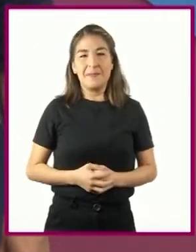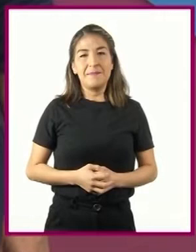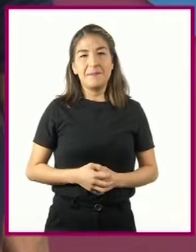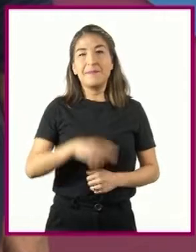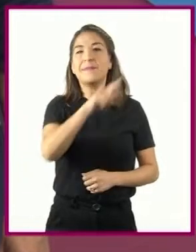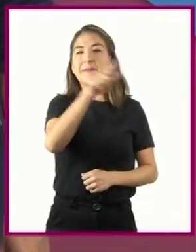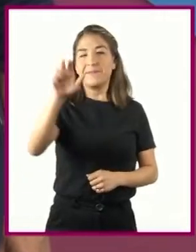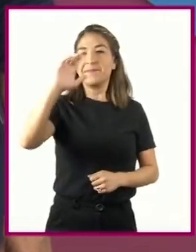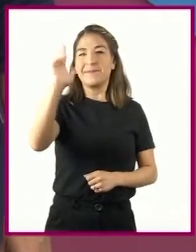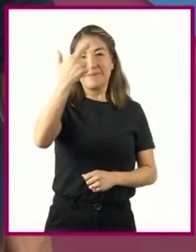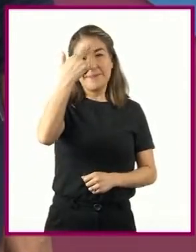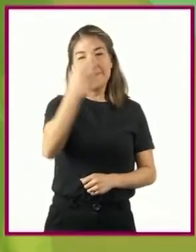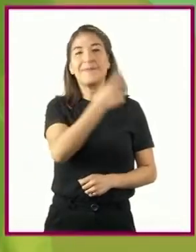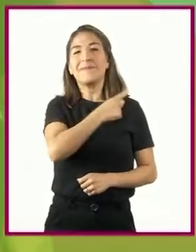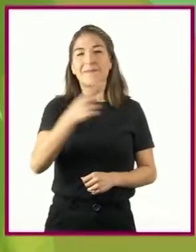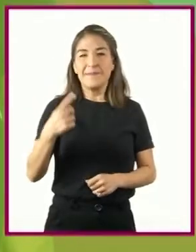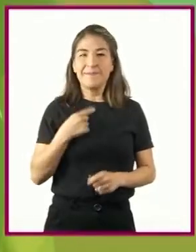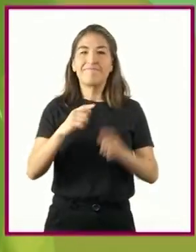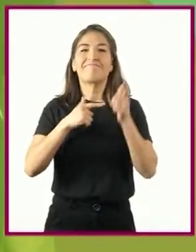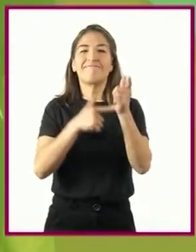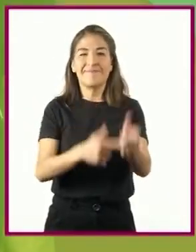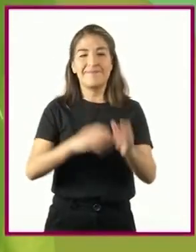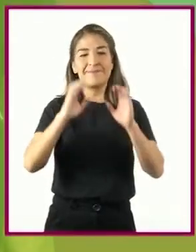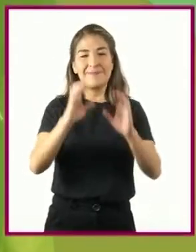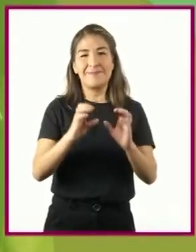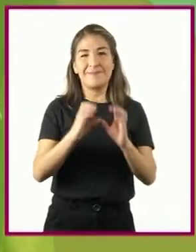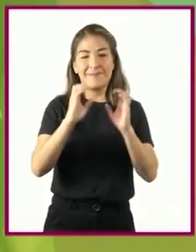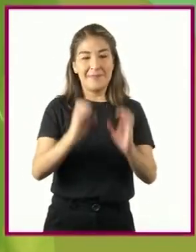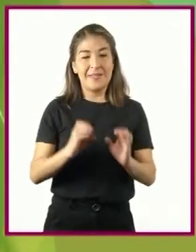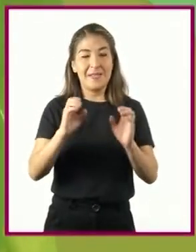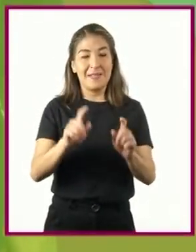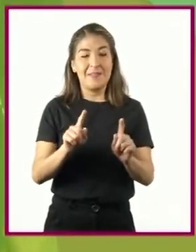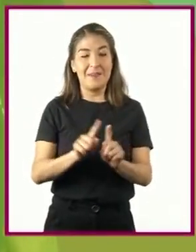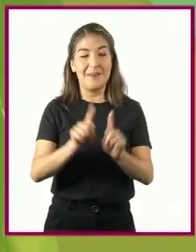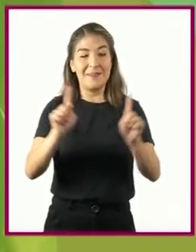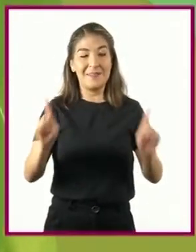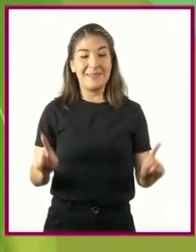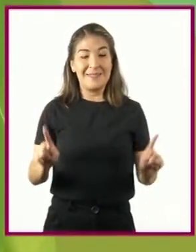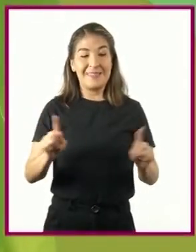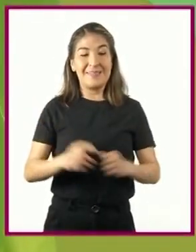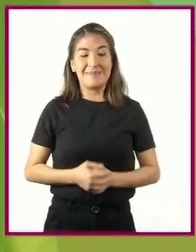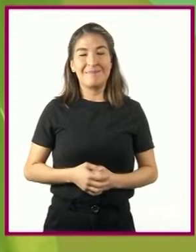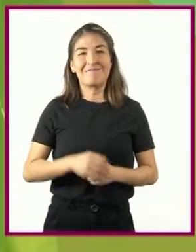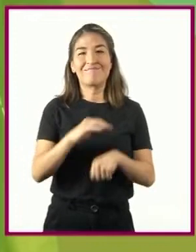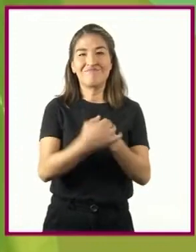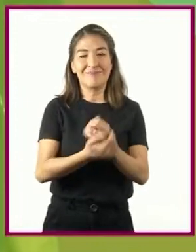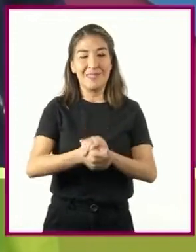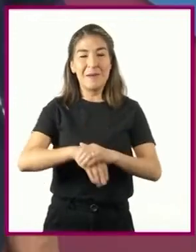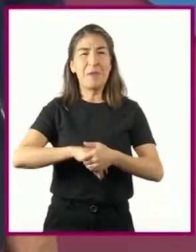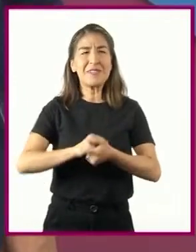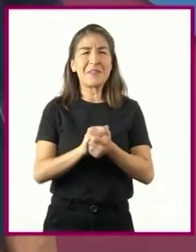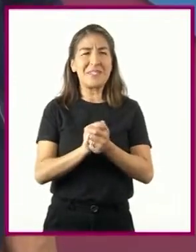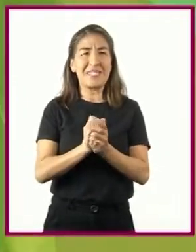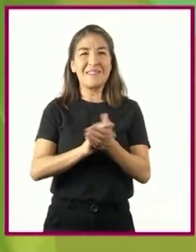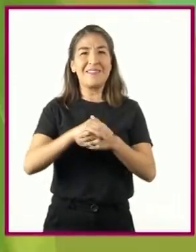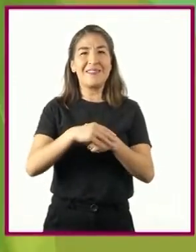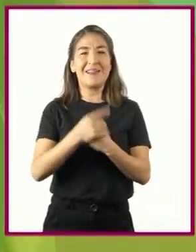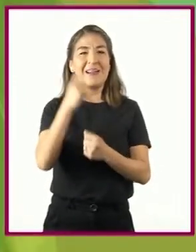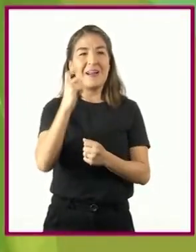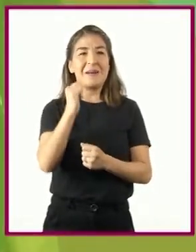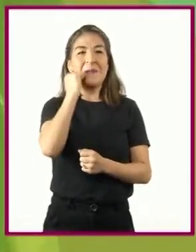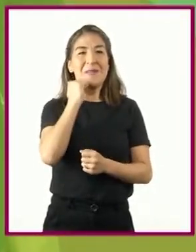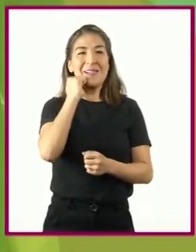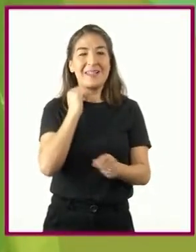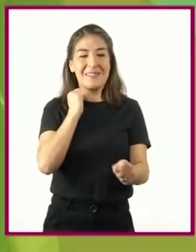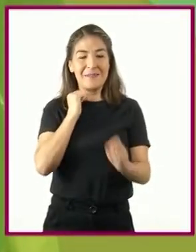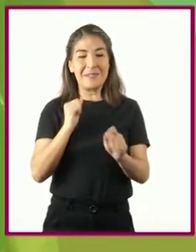Les recuerdo la importancia de mantener una sana distancia y lavarse las manos con agua y jabón durante al menos